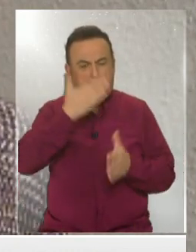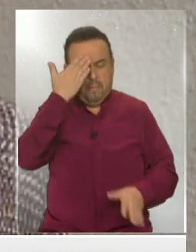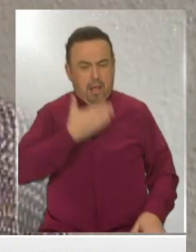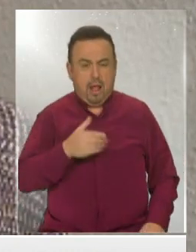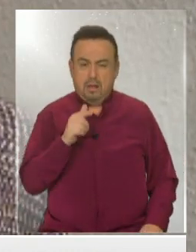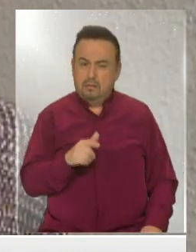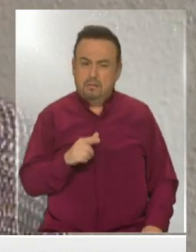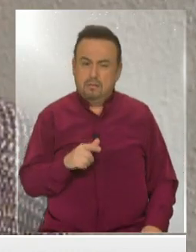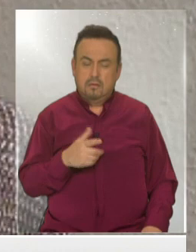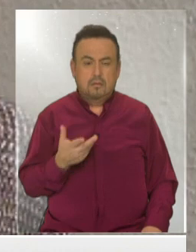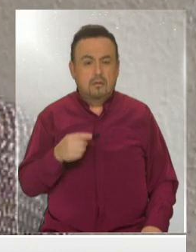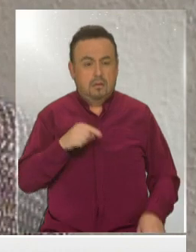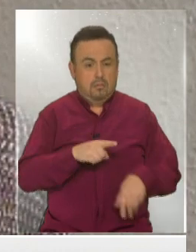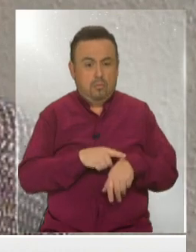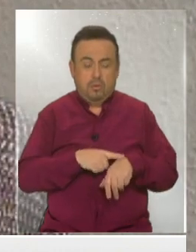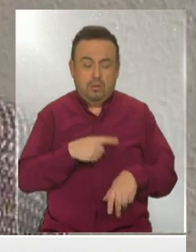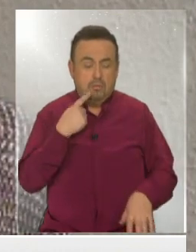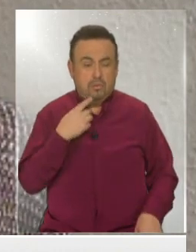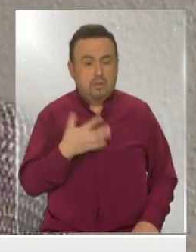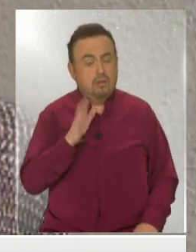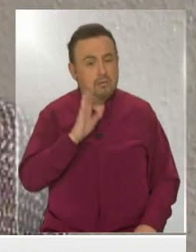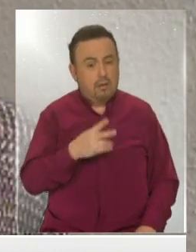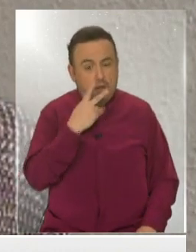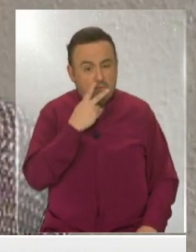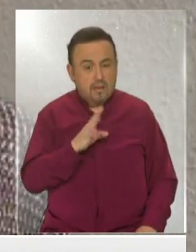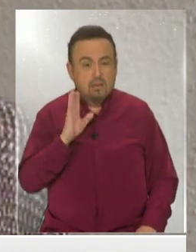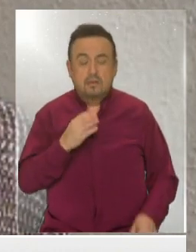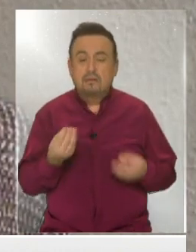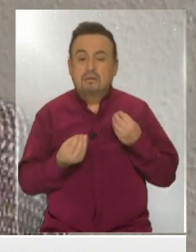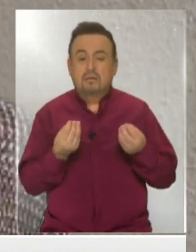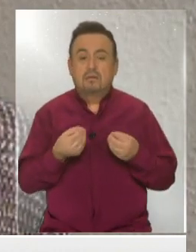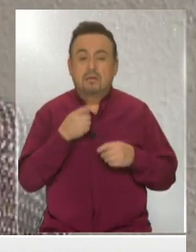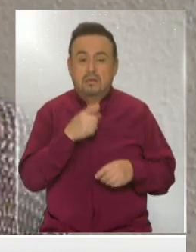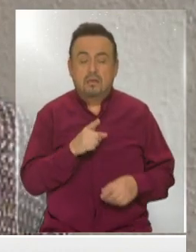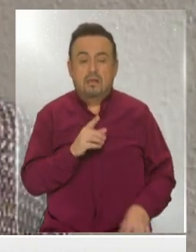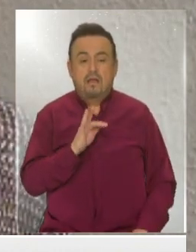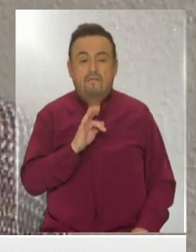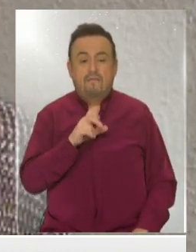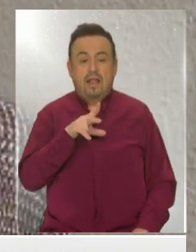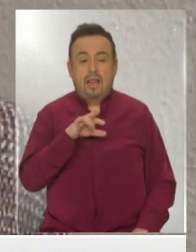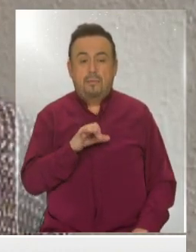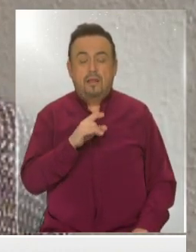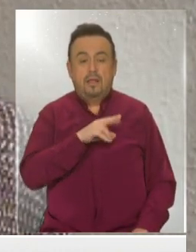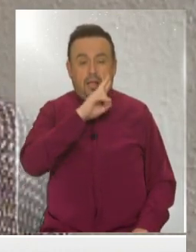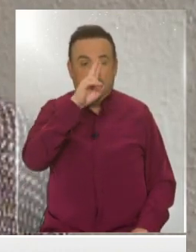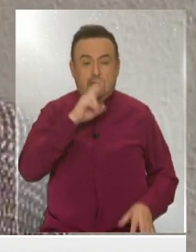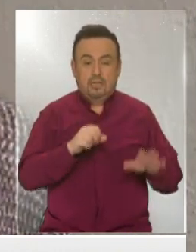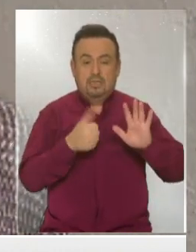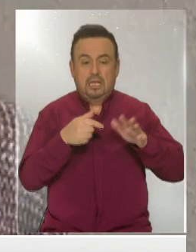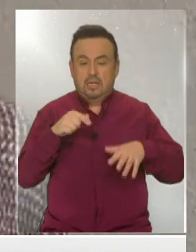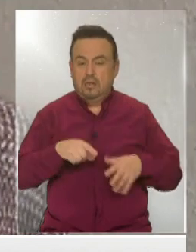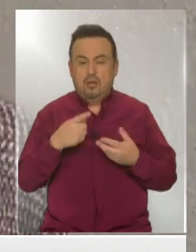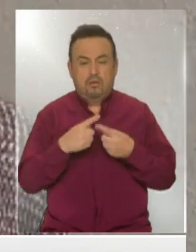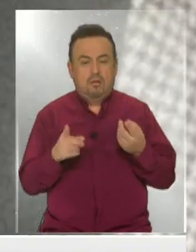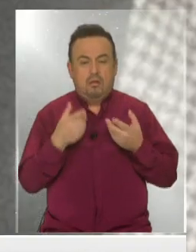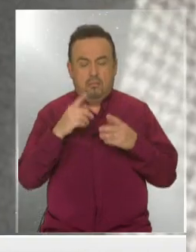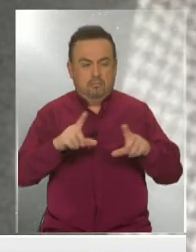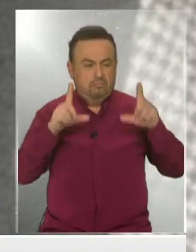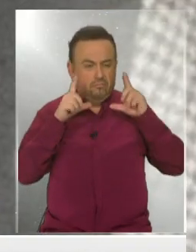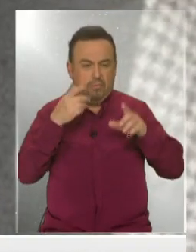un momento crucial. Y está por ver qué es lo que puede hacer Felipe VI, qué es lo que puede hacer el rey Felipe VI para que todo esto no le salpique en su